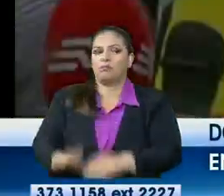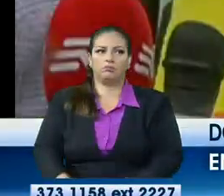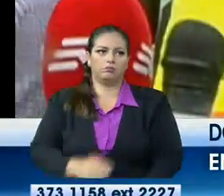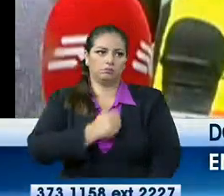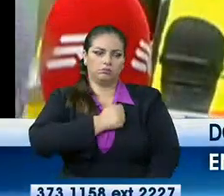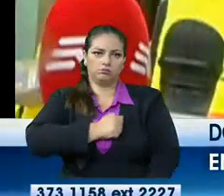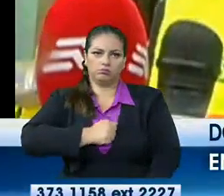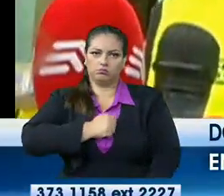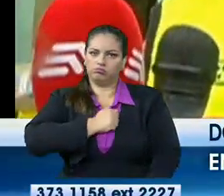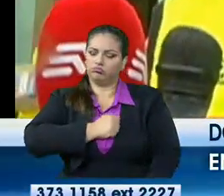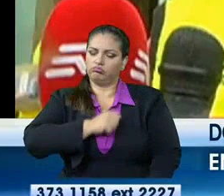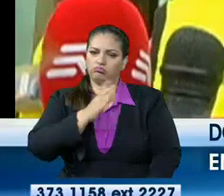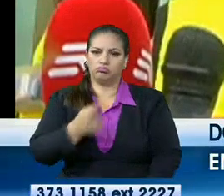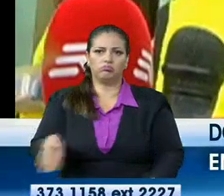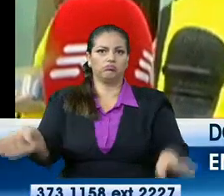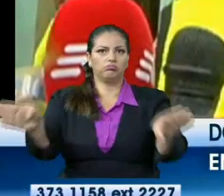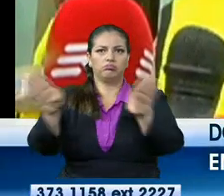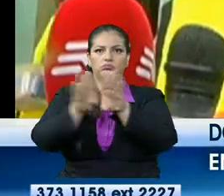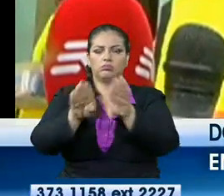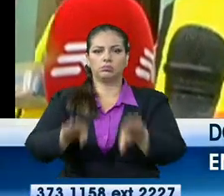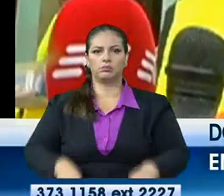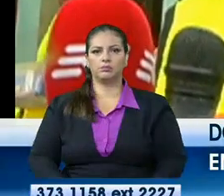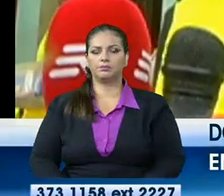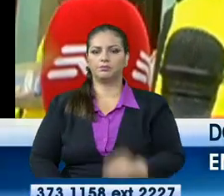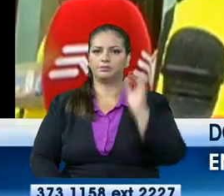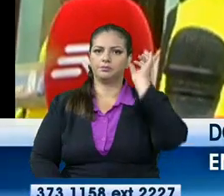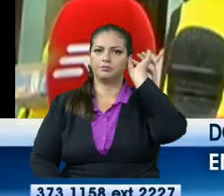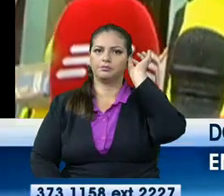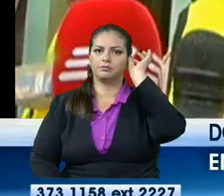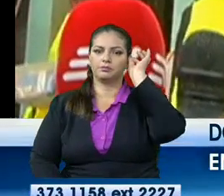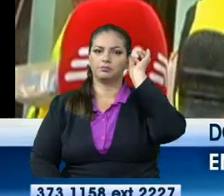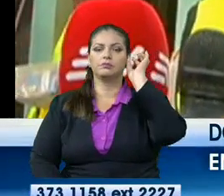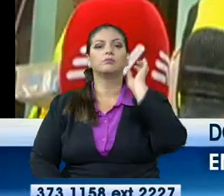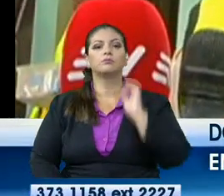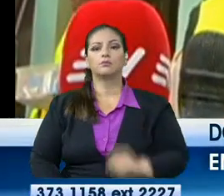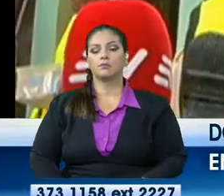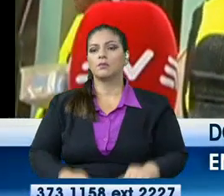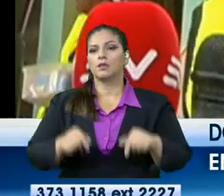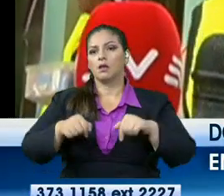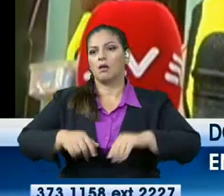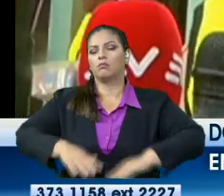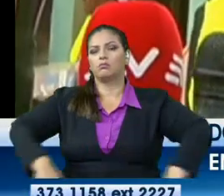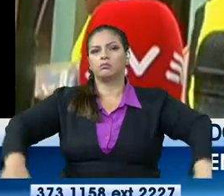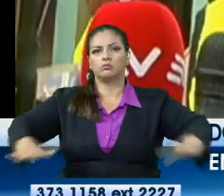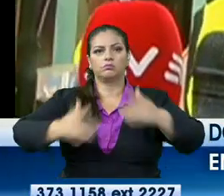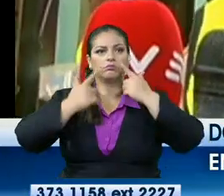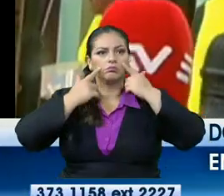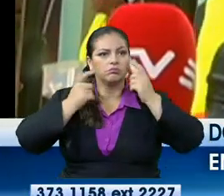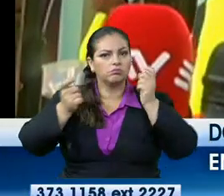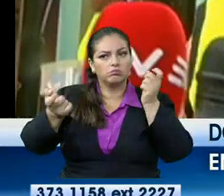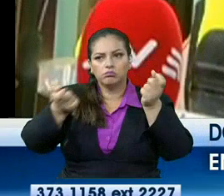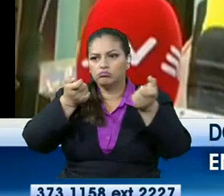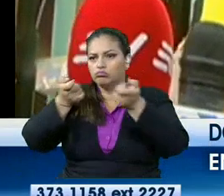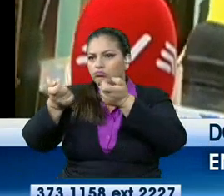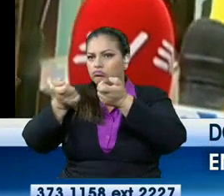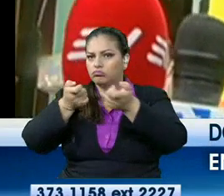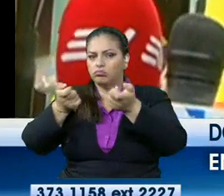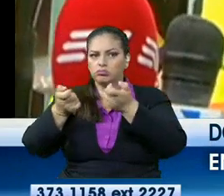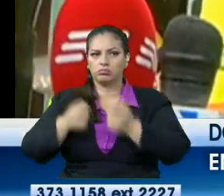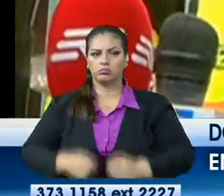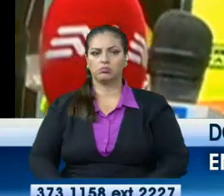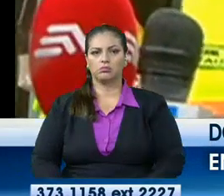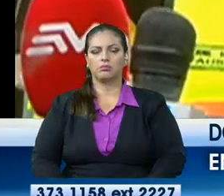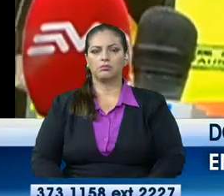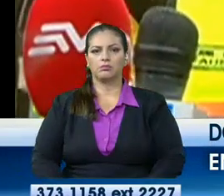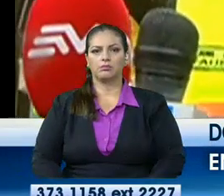Nosotros mantenemos el control del sector. A través de la georreferenciación y el análisis situacional, el análisis de entorno, realizamos los operativos tendientes